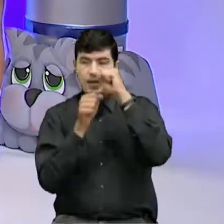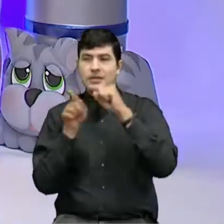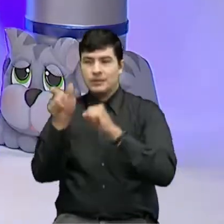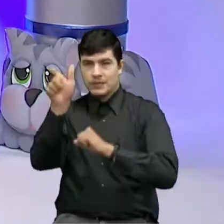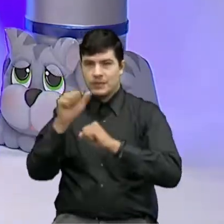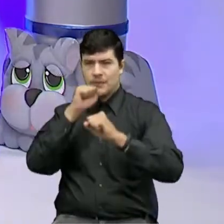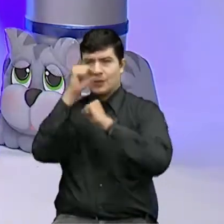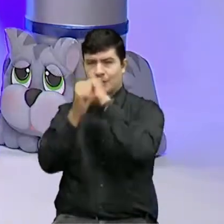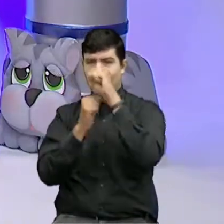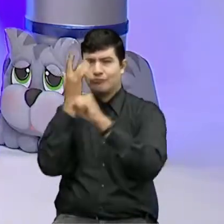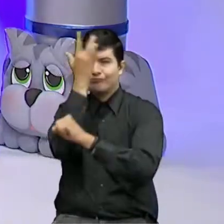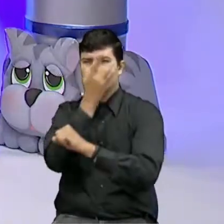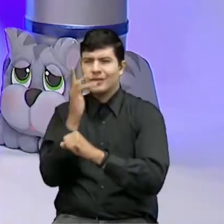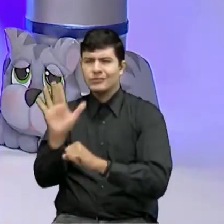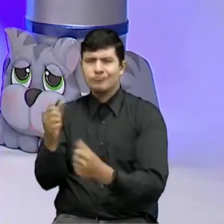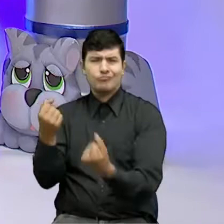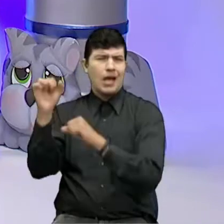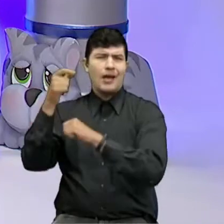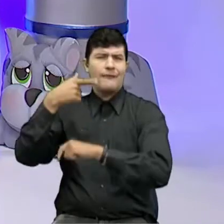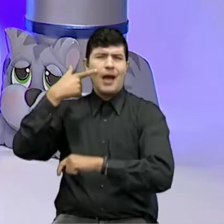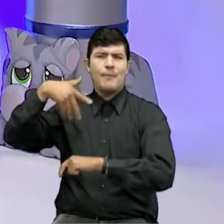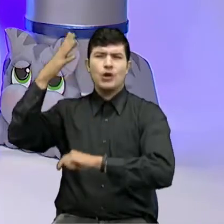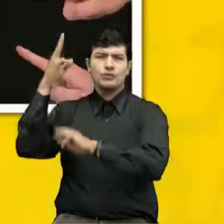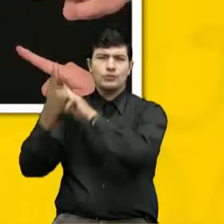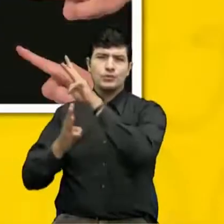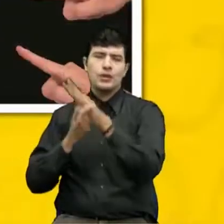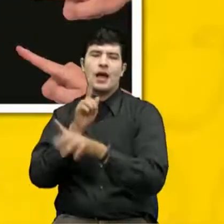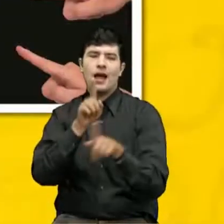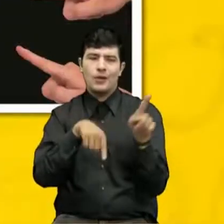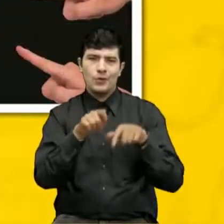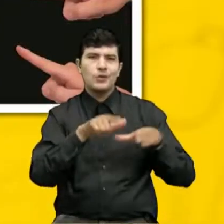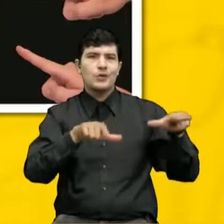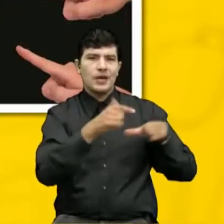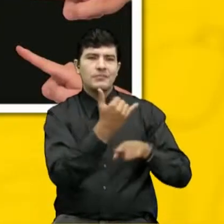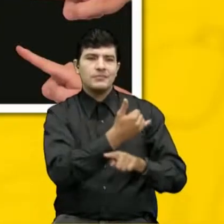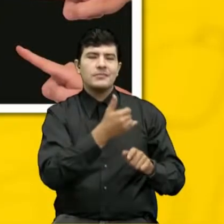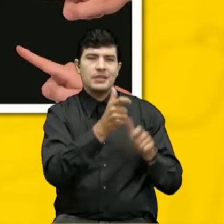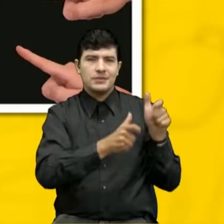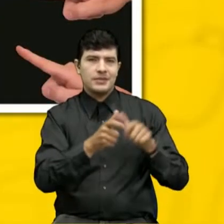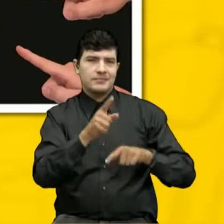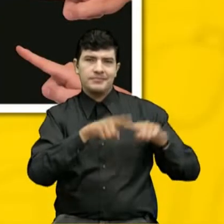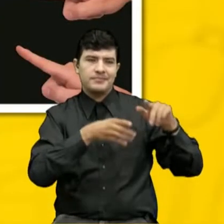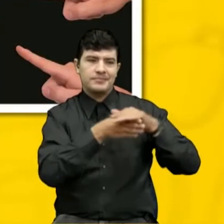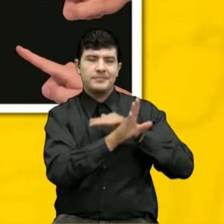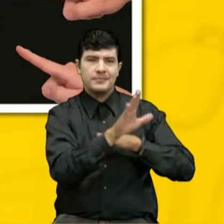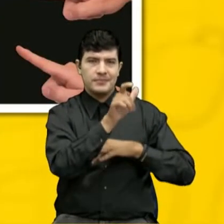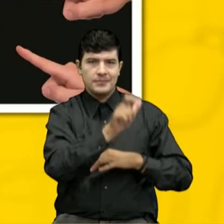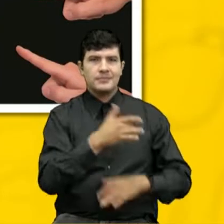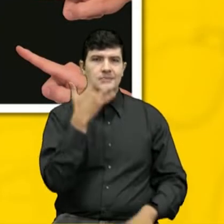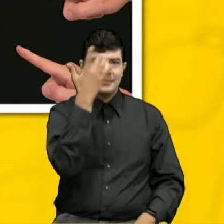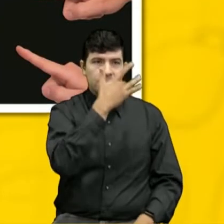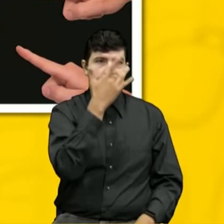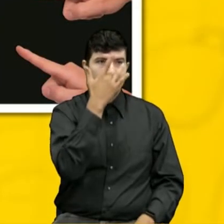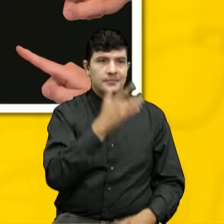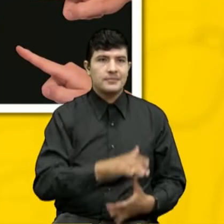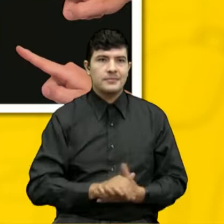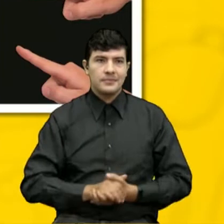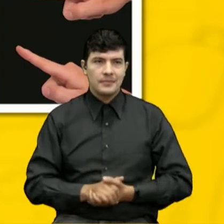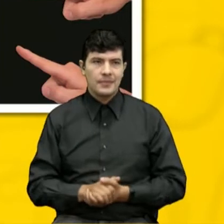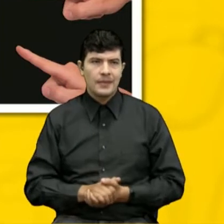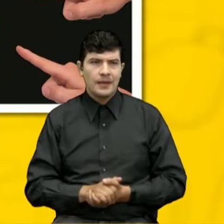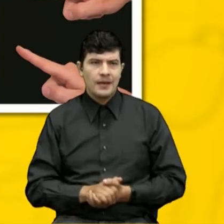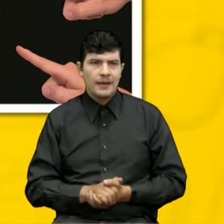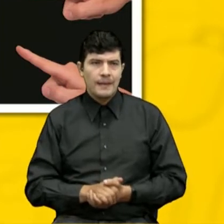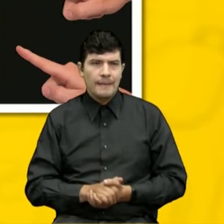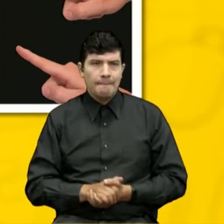Sí. Y hablamos del apartheid. Ajá. Esa política de apartheid tiene mucho que ver con la segregación. La practicaban en Sudáfrica. Sí,